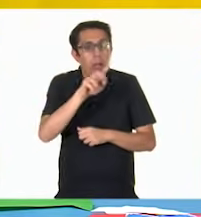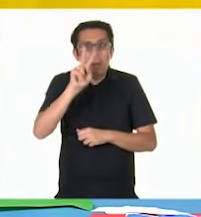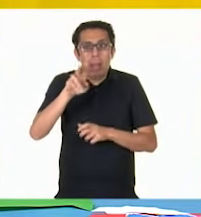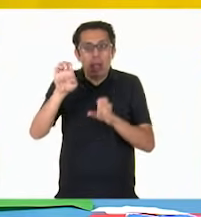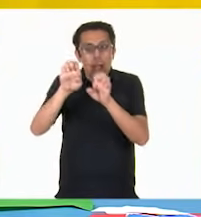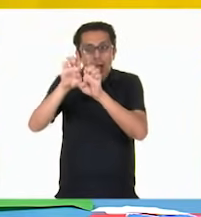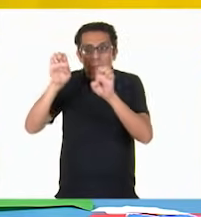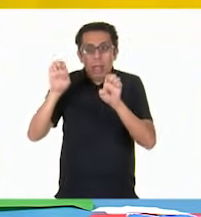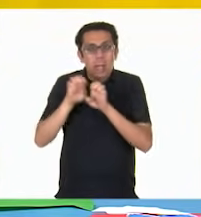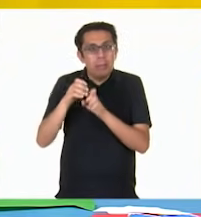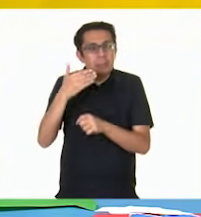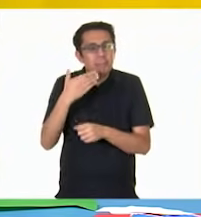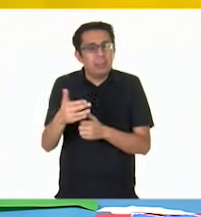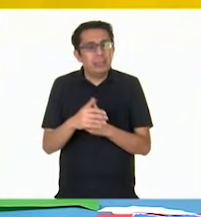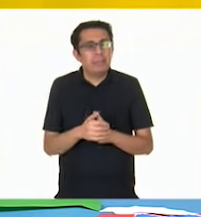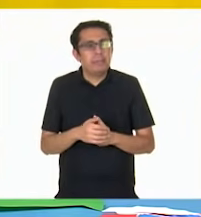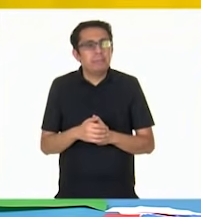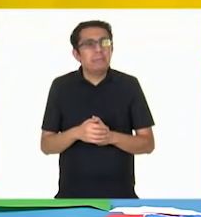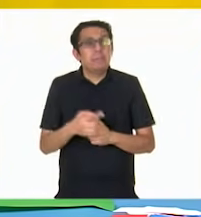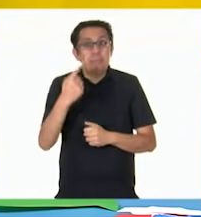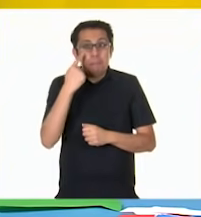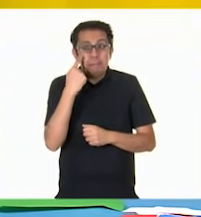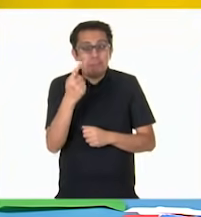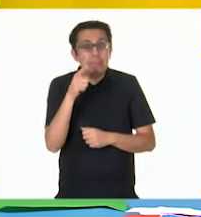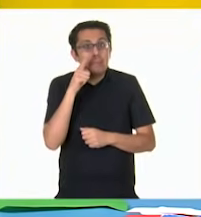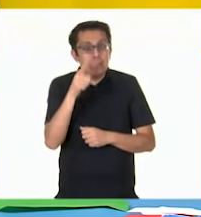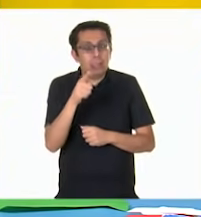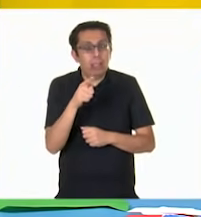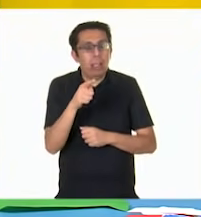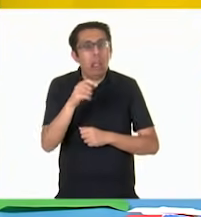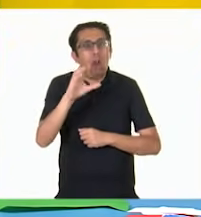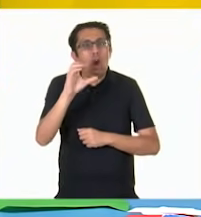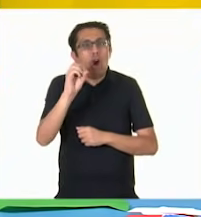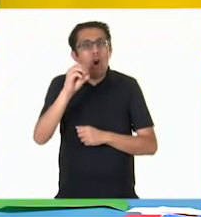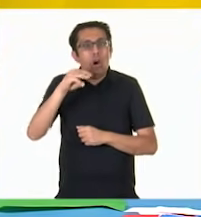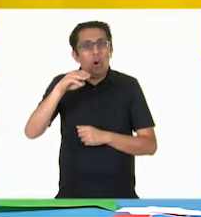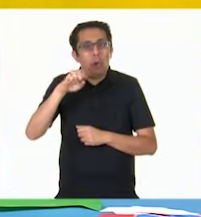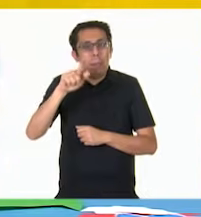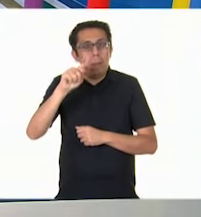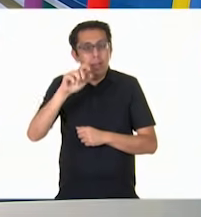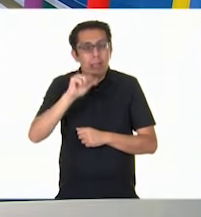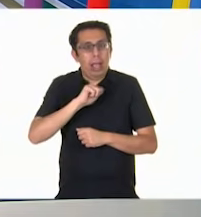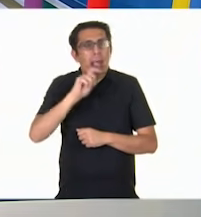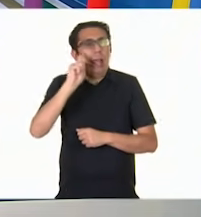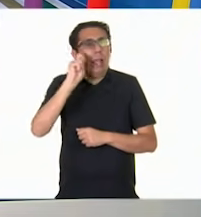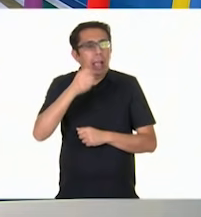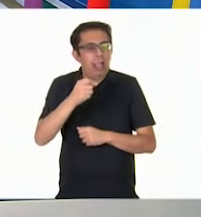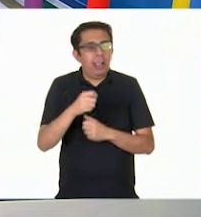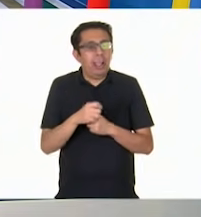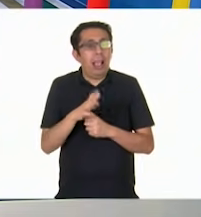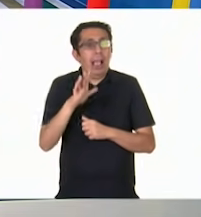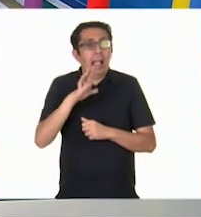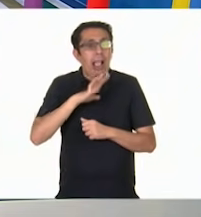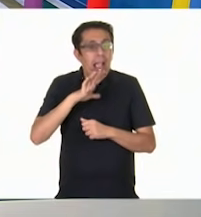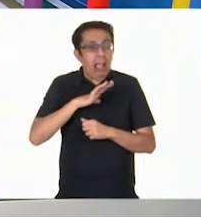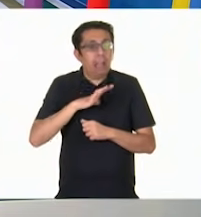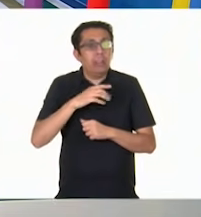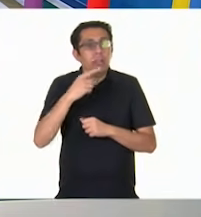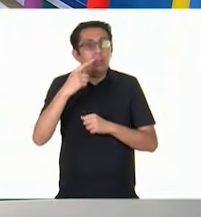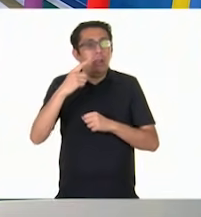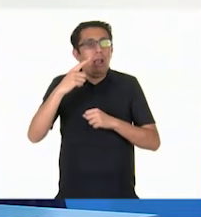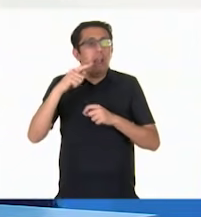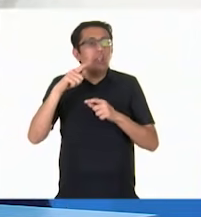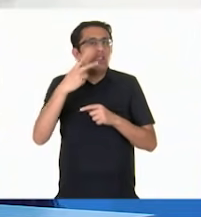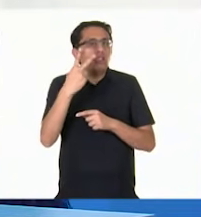equipo! Sí. Fíjense bien. Este cuadrilátero llamado cometa es un trapezoide con dos lados